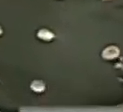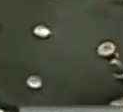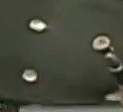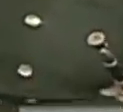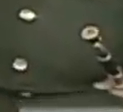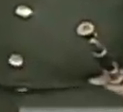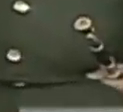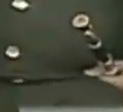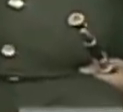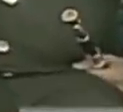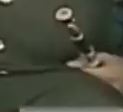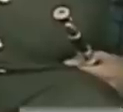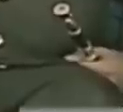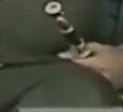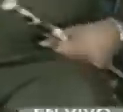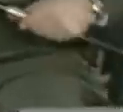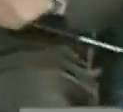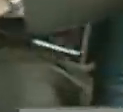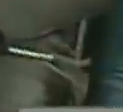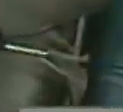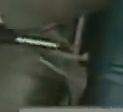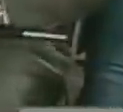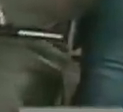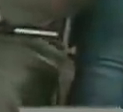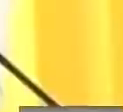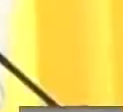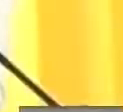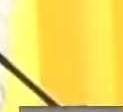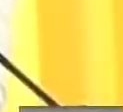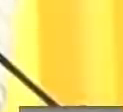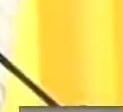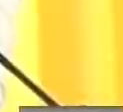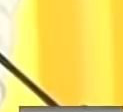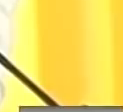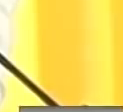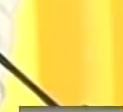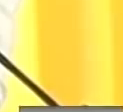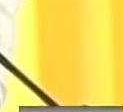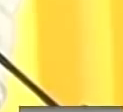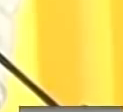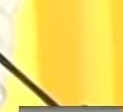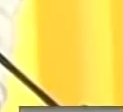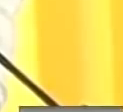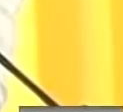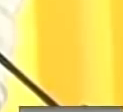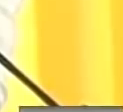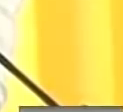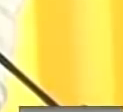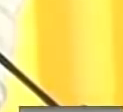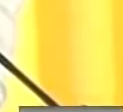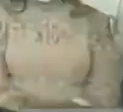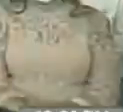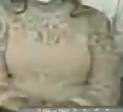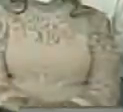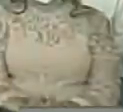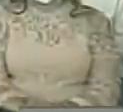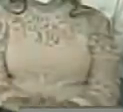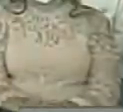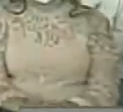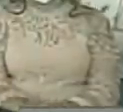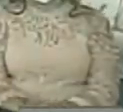alumbrado público de Guárico y de buena parte del país. Aquí en Guárico, lámparas LED.